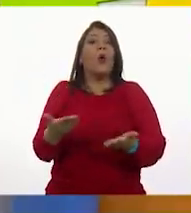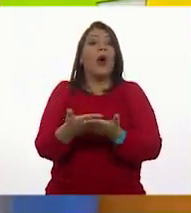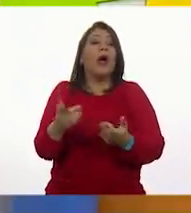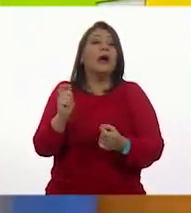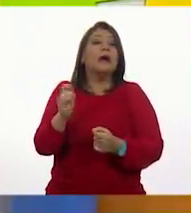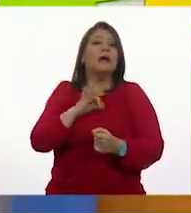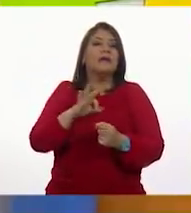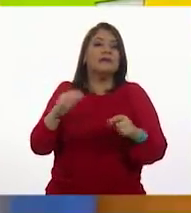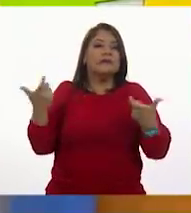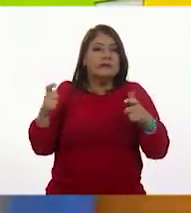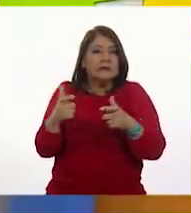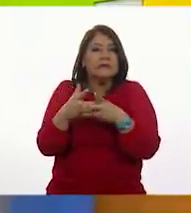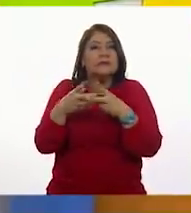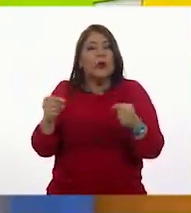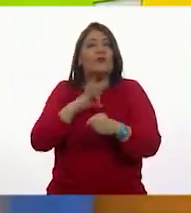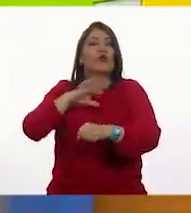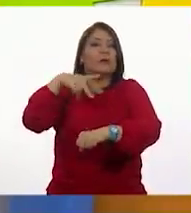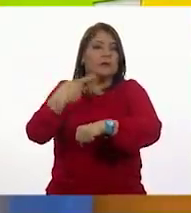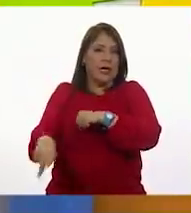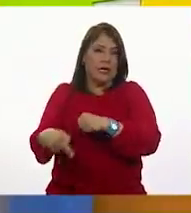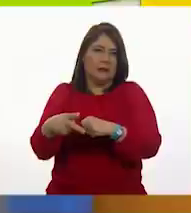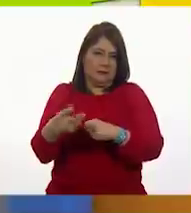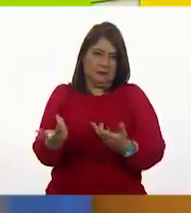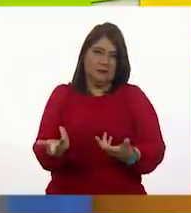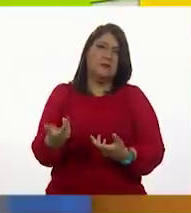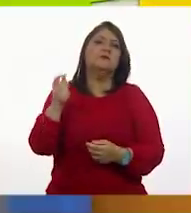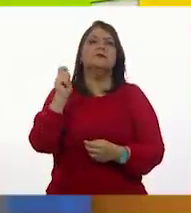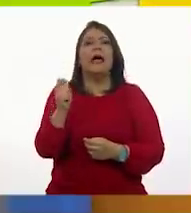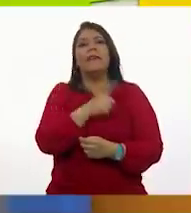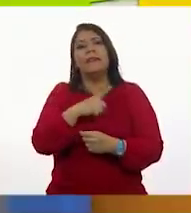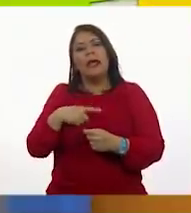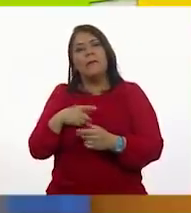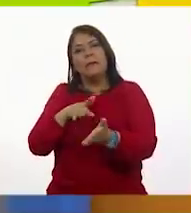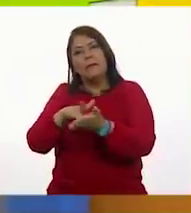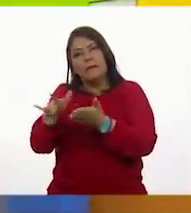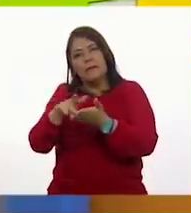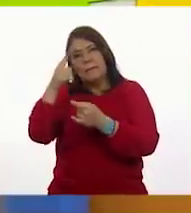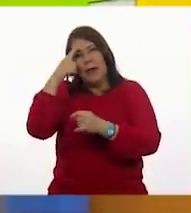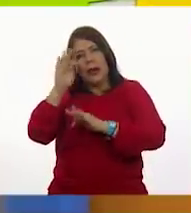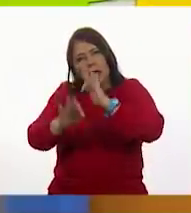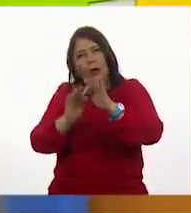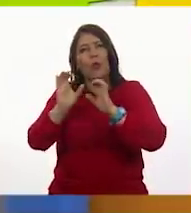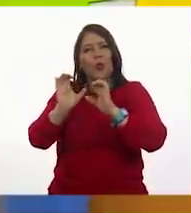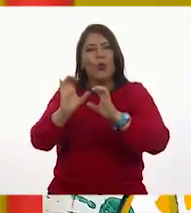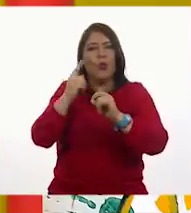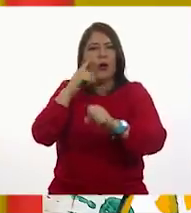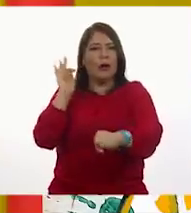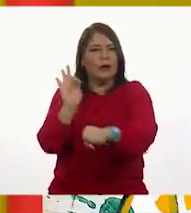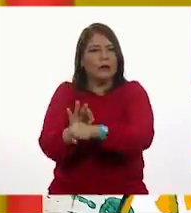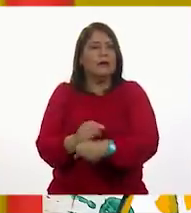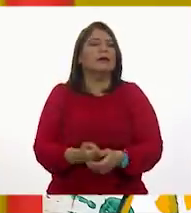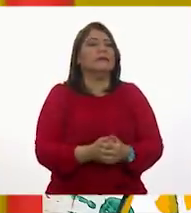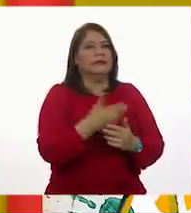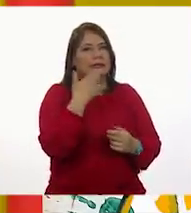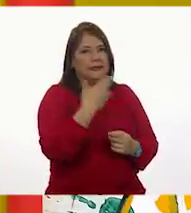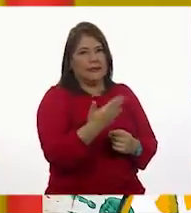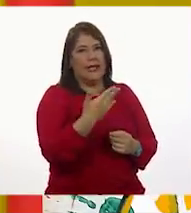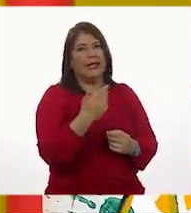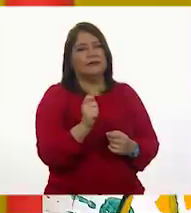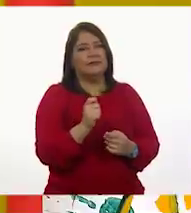en peligro de extinción. Así que debemos apoyar su cuidado y protección. Muy bien, Oscar, excelente.